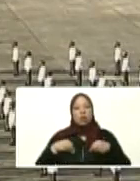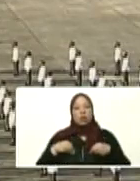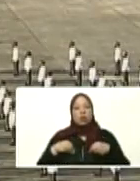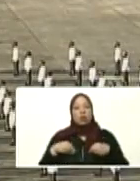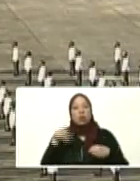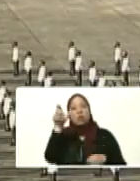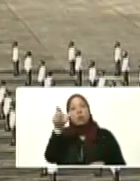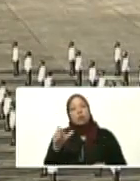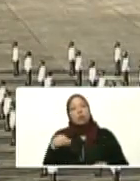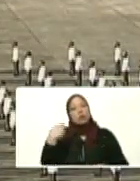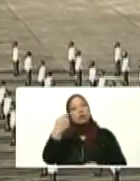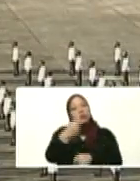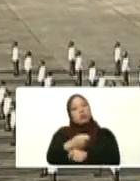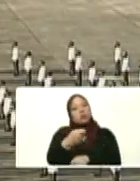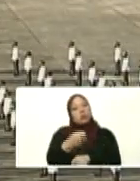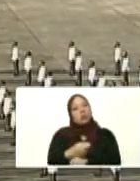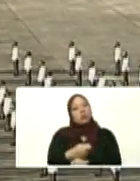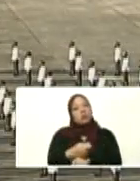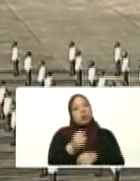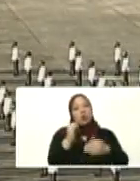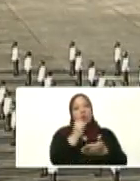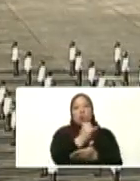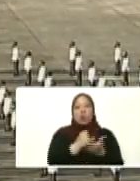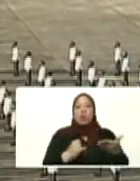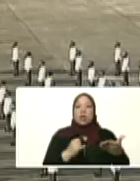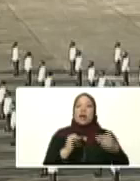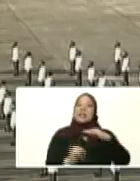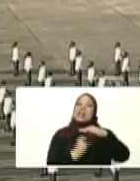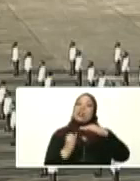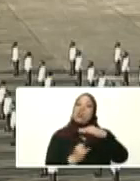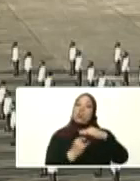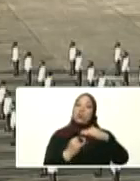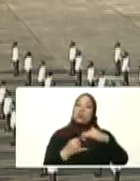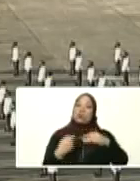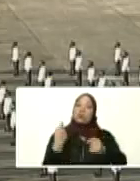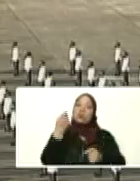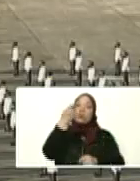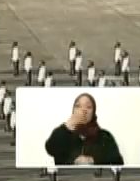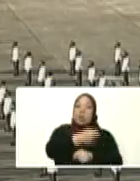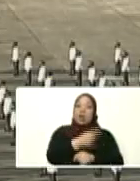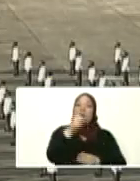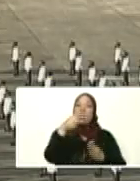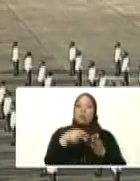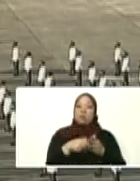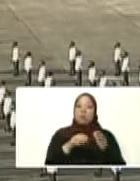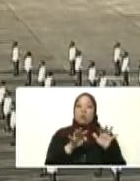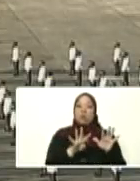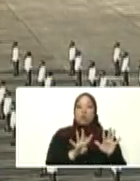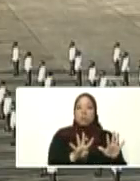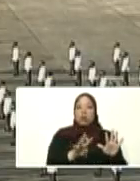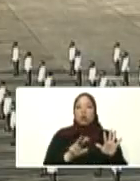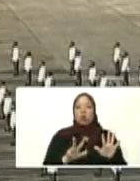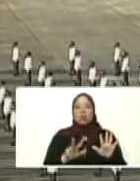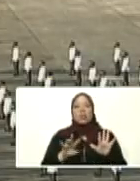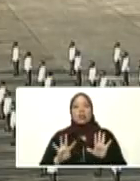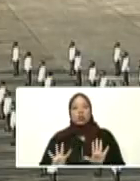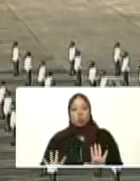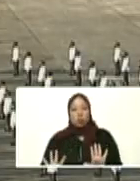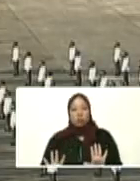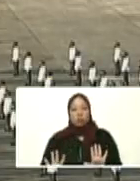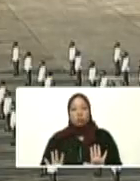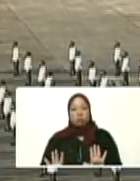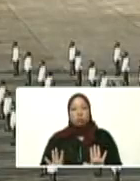promociones egresadas de los institutos de formación de oficiales en el año 1989.